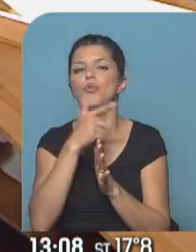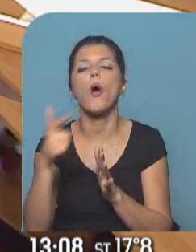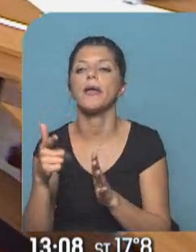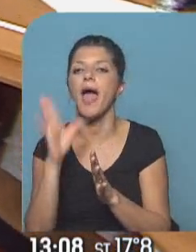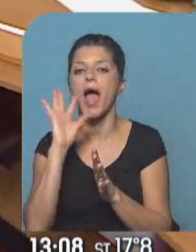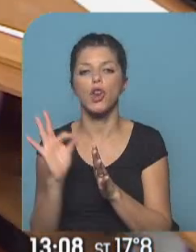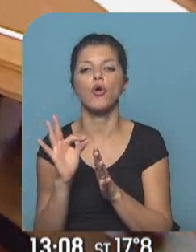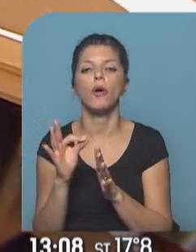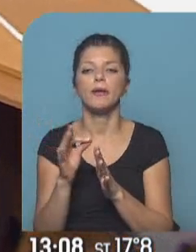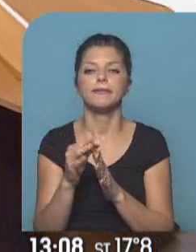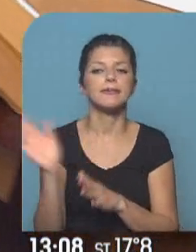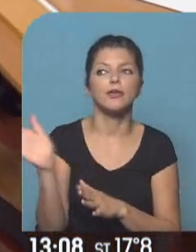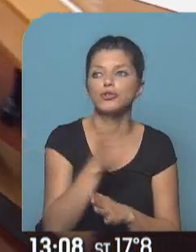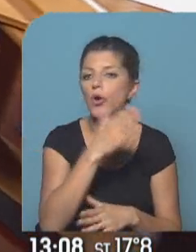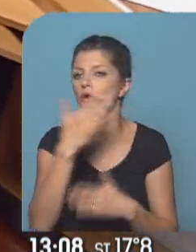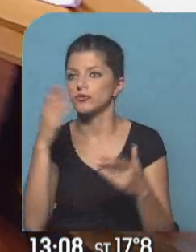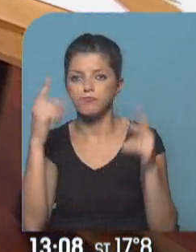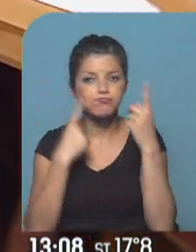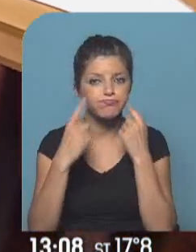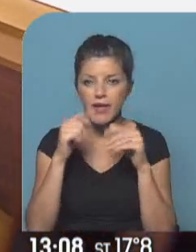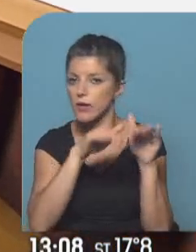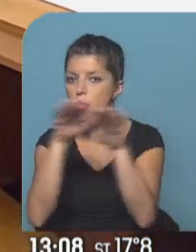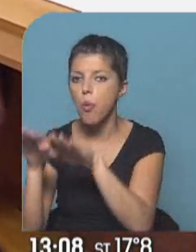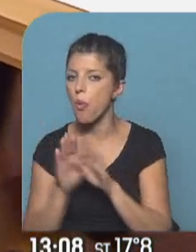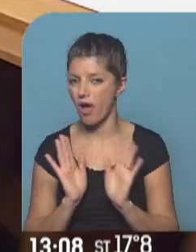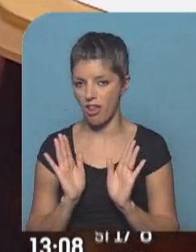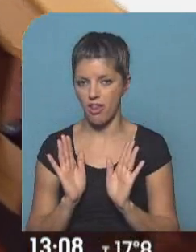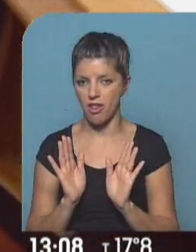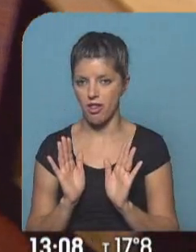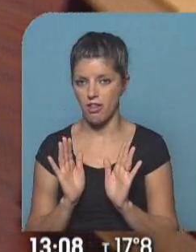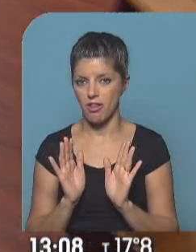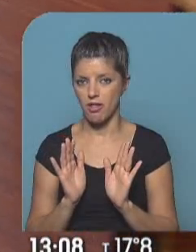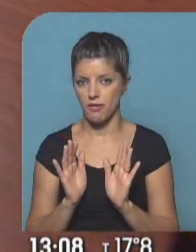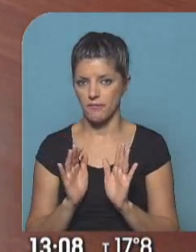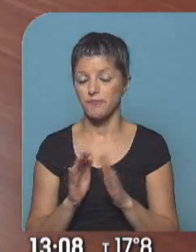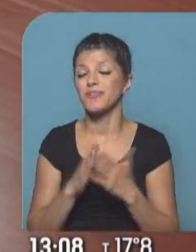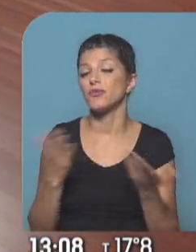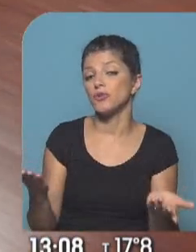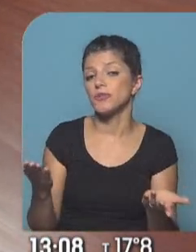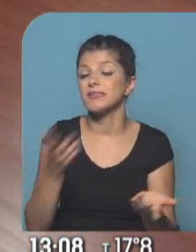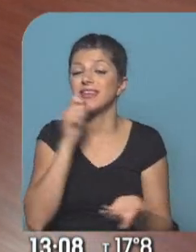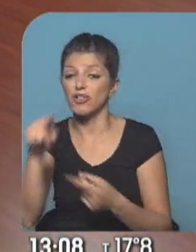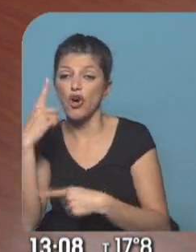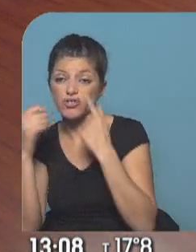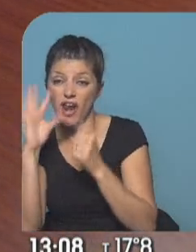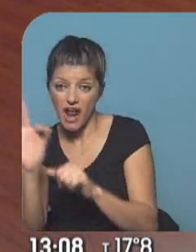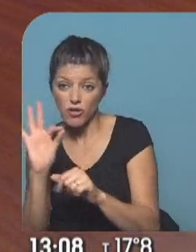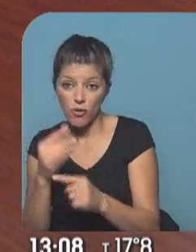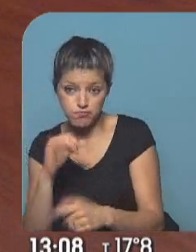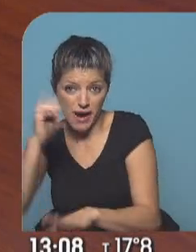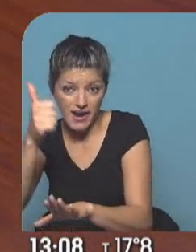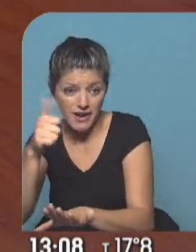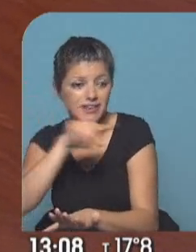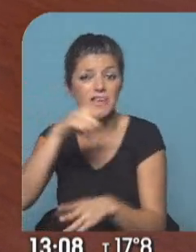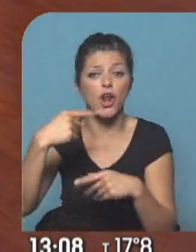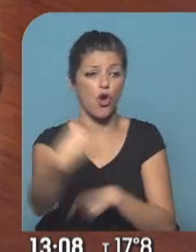espacio común de legitimidad para que las cosas sean reconocidas por el adversario. Y eso me parece que es lo que está generando